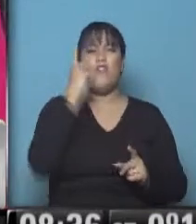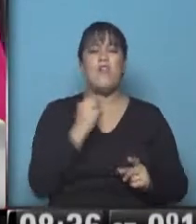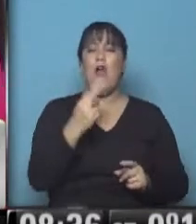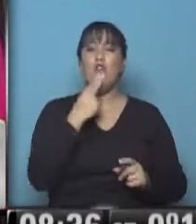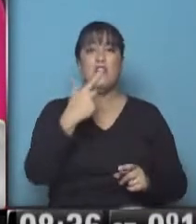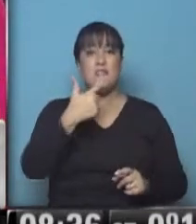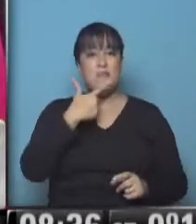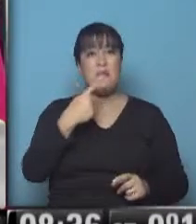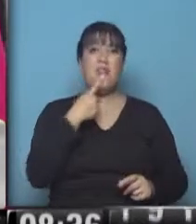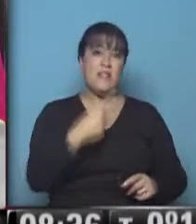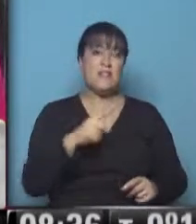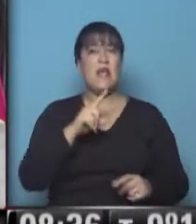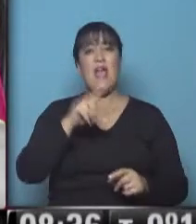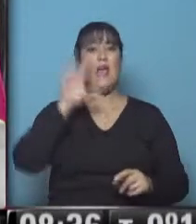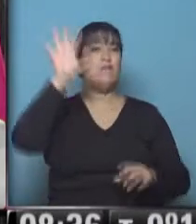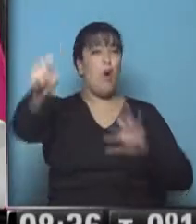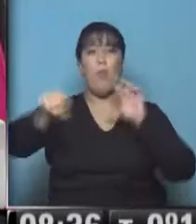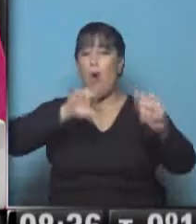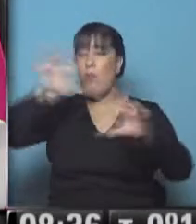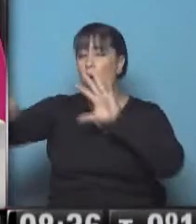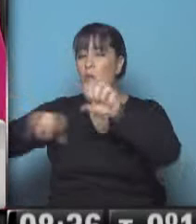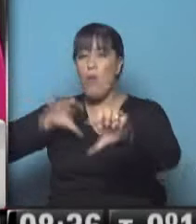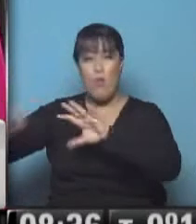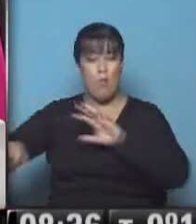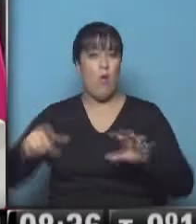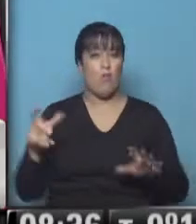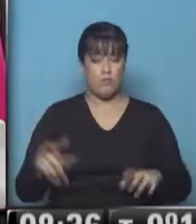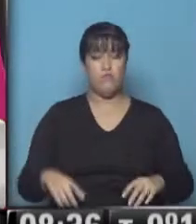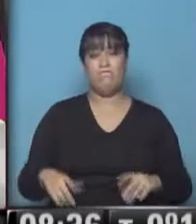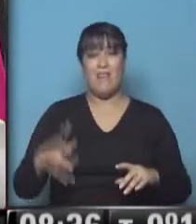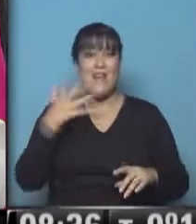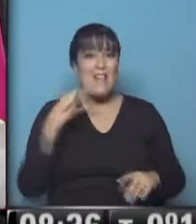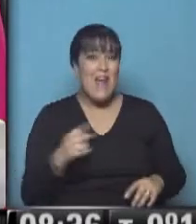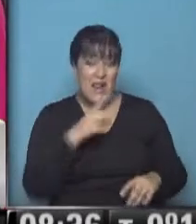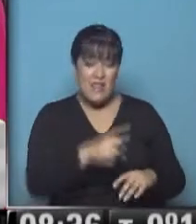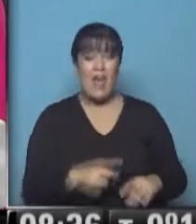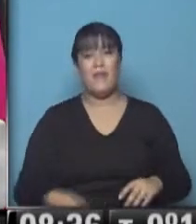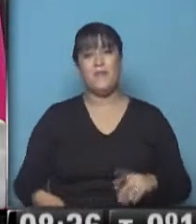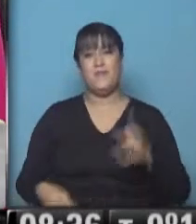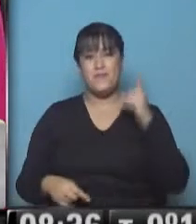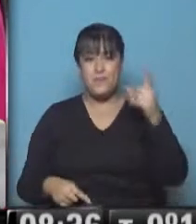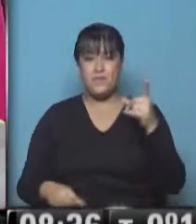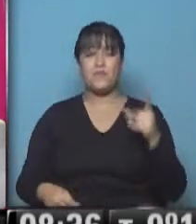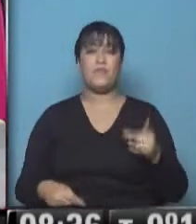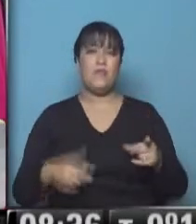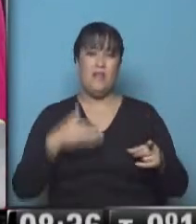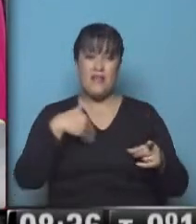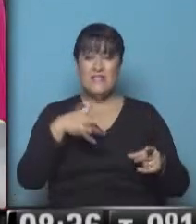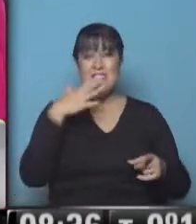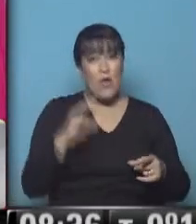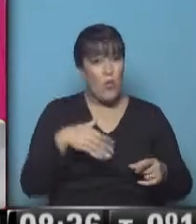vamos a agarrar a los terroristas por todos los rincones allí donde se encuentren en realidad lo que significa esto es que va a terminar